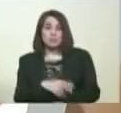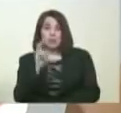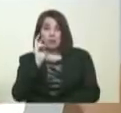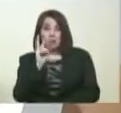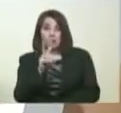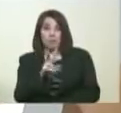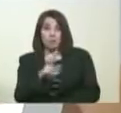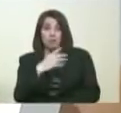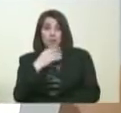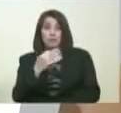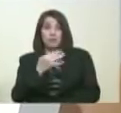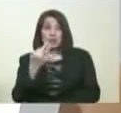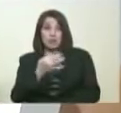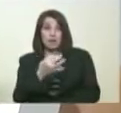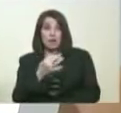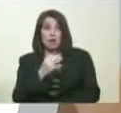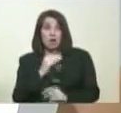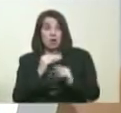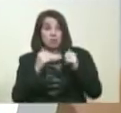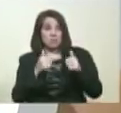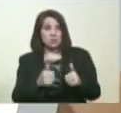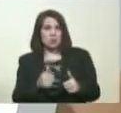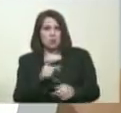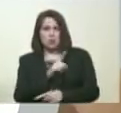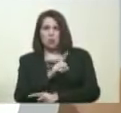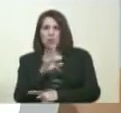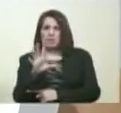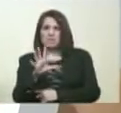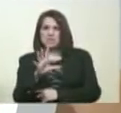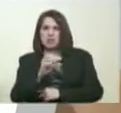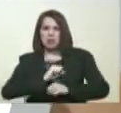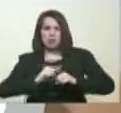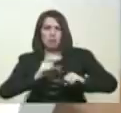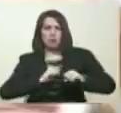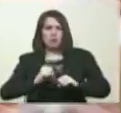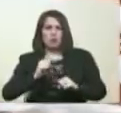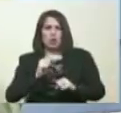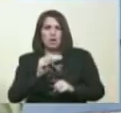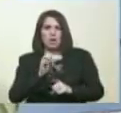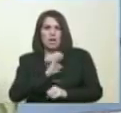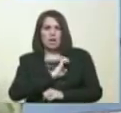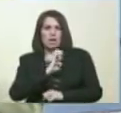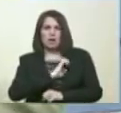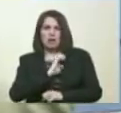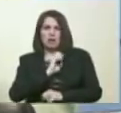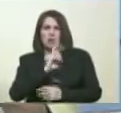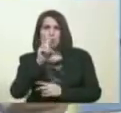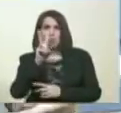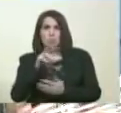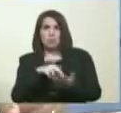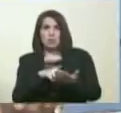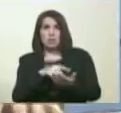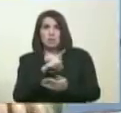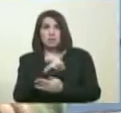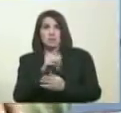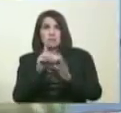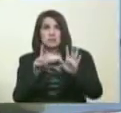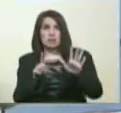ustedes, desde que lancé los 15 motores, en enero del 2016 hemos ido de manera